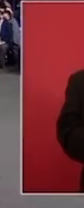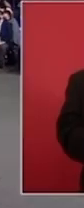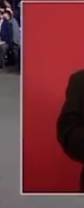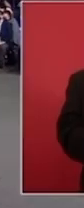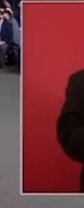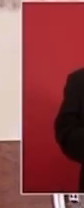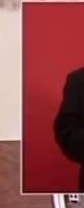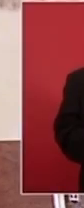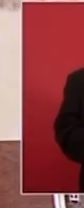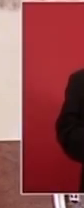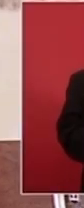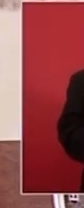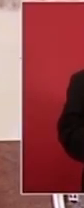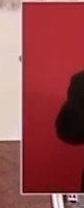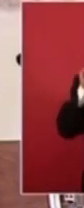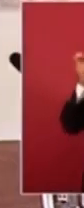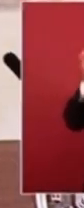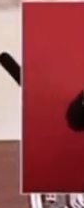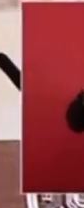Y viene desde